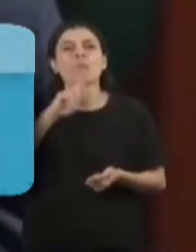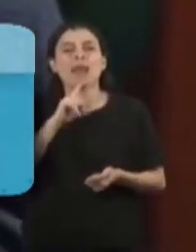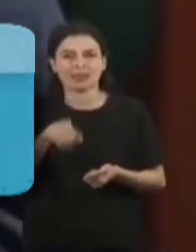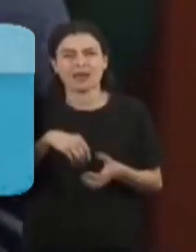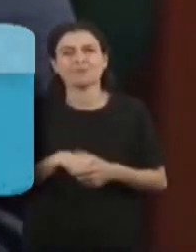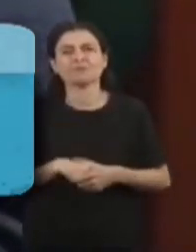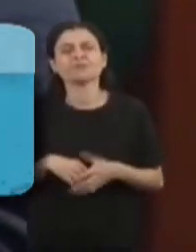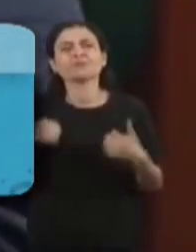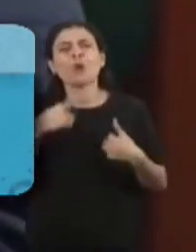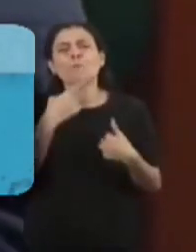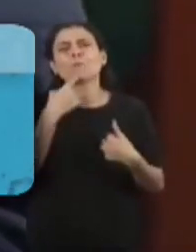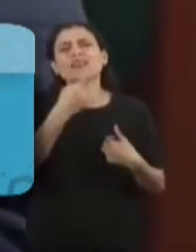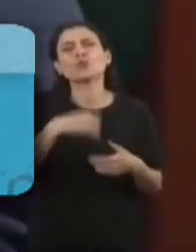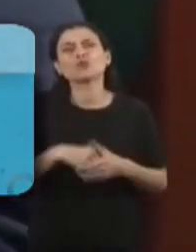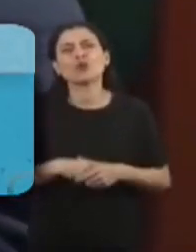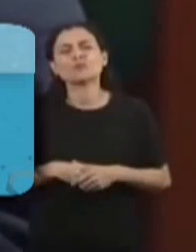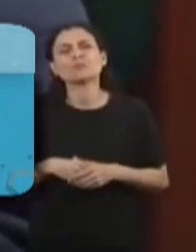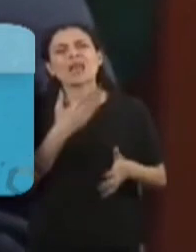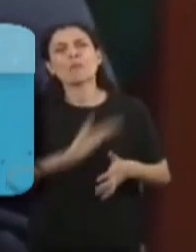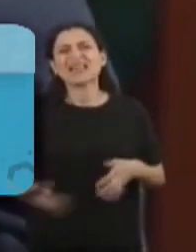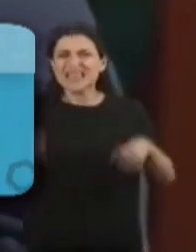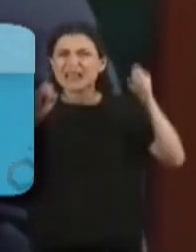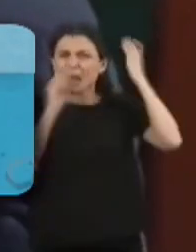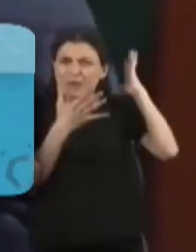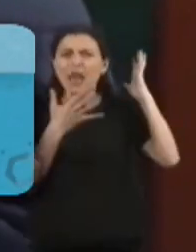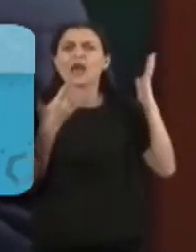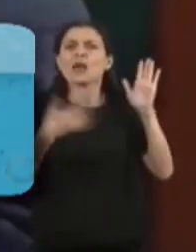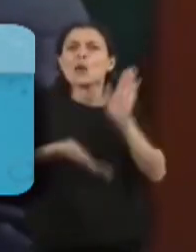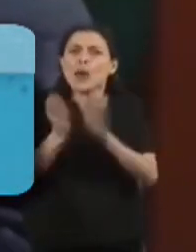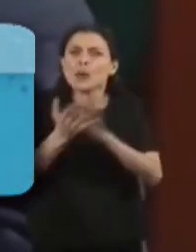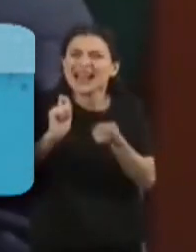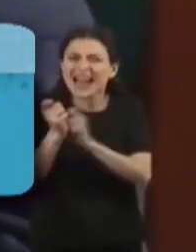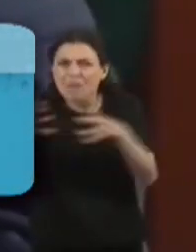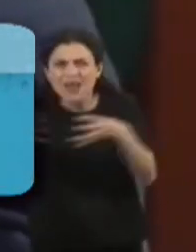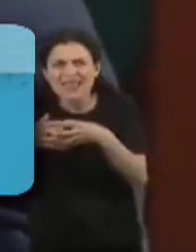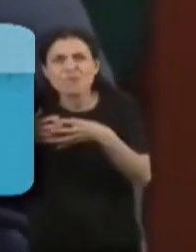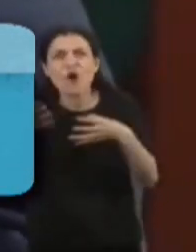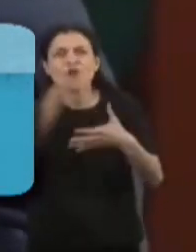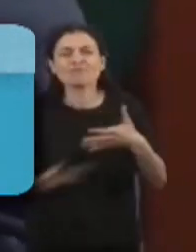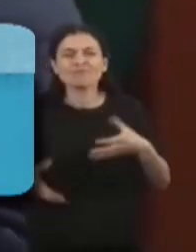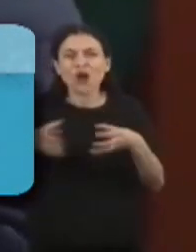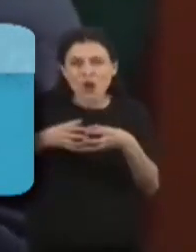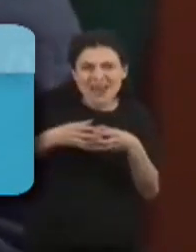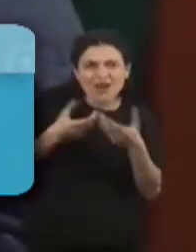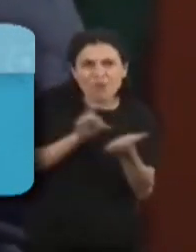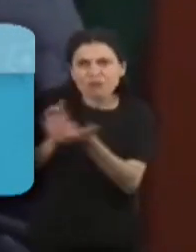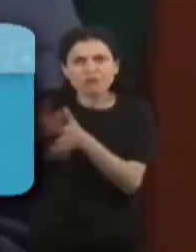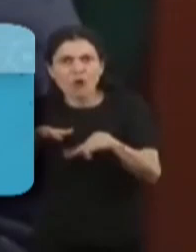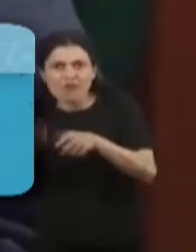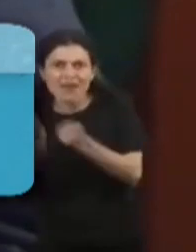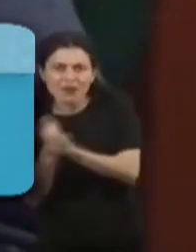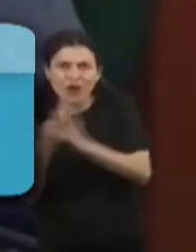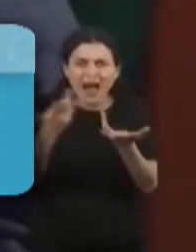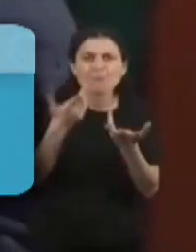pregunta sería si el presidente tiene pensado hacer otros cambios en el gabinete, más en el lado económico, porque se lo nombra mucho a Federico